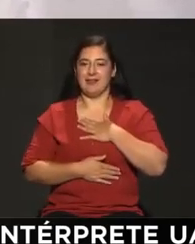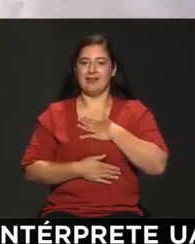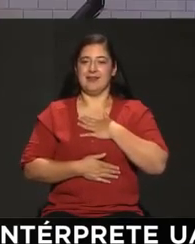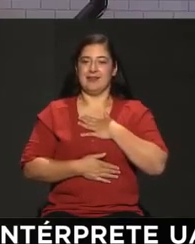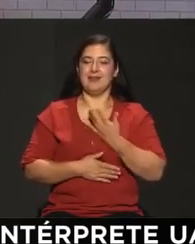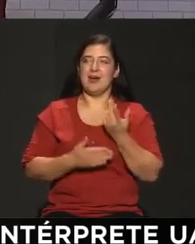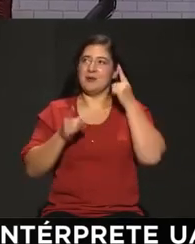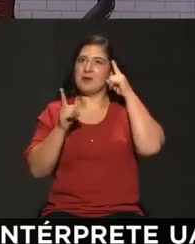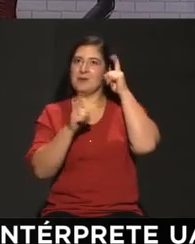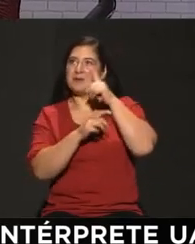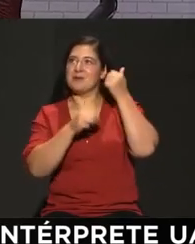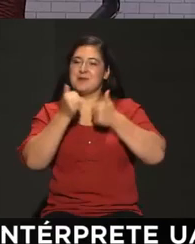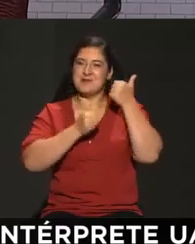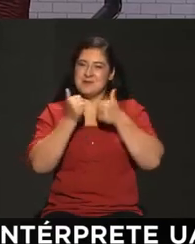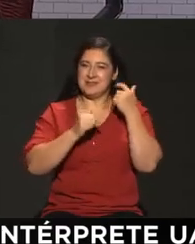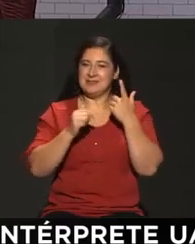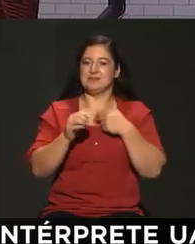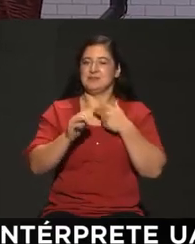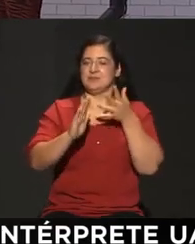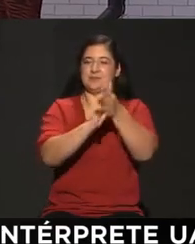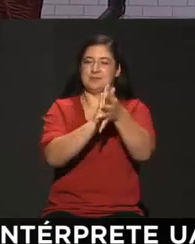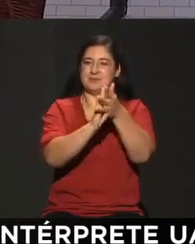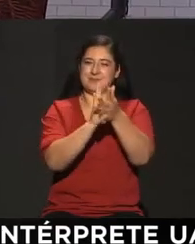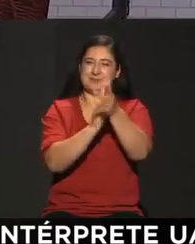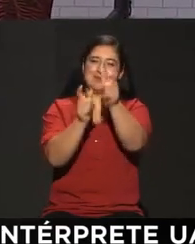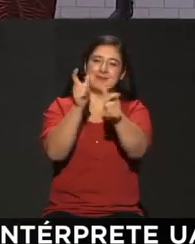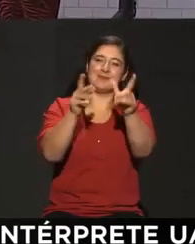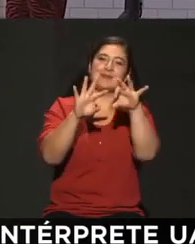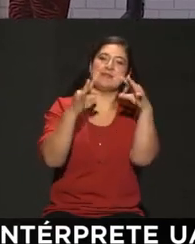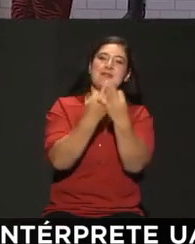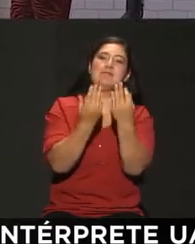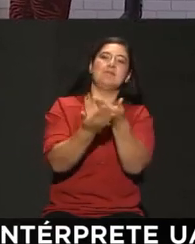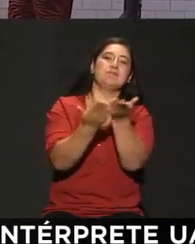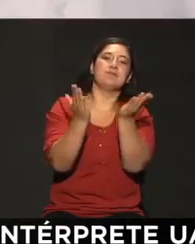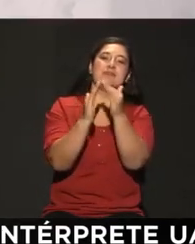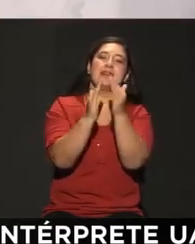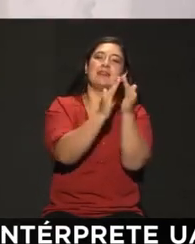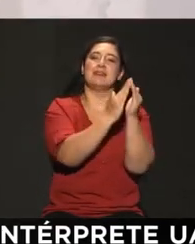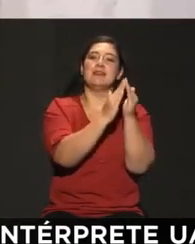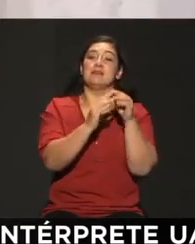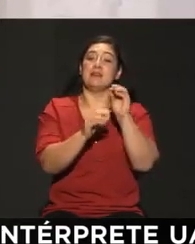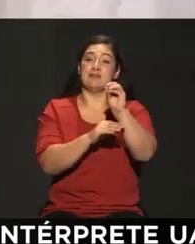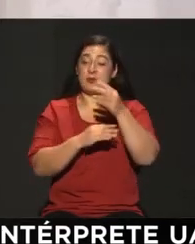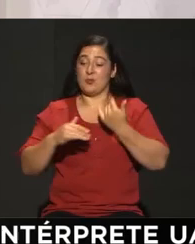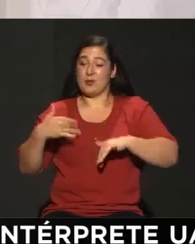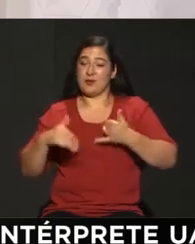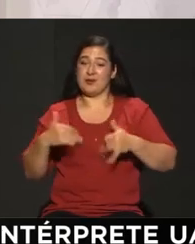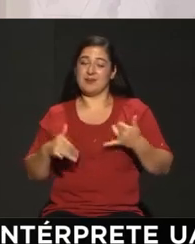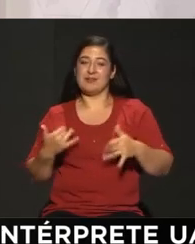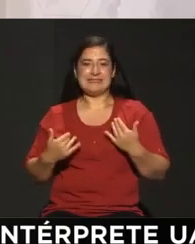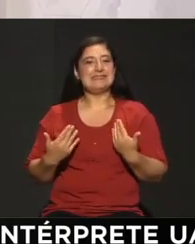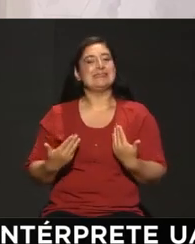pensando en cómo, qué estrategia vamos a utilizar, le vamos contando a las familias en las casas que este tipo de juegos